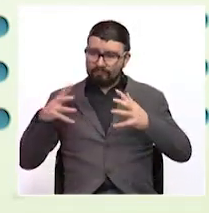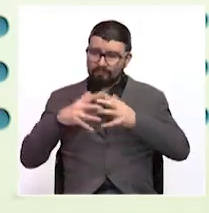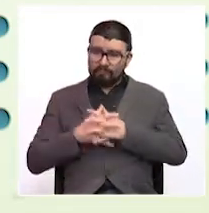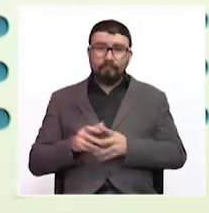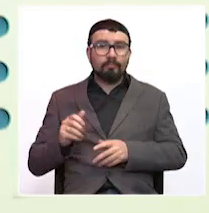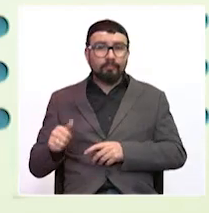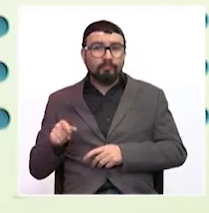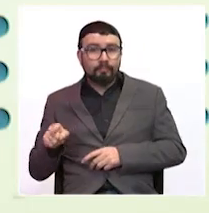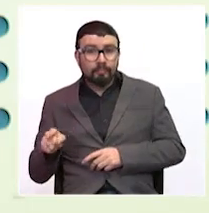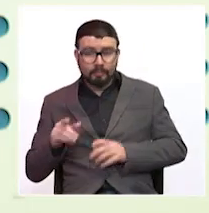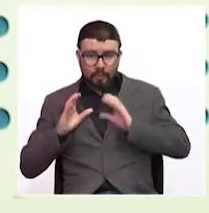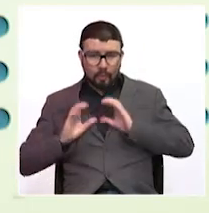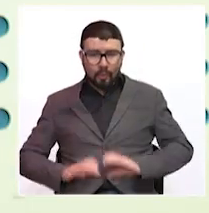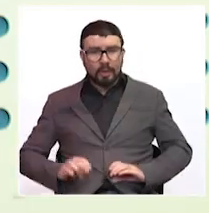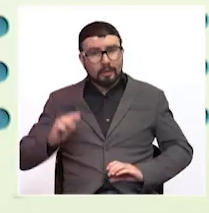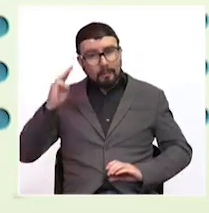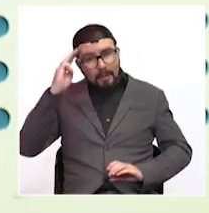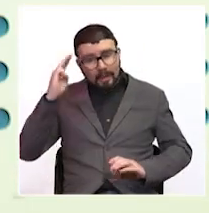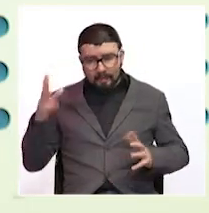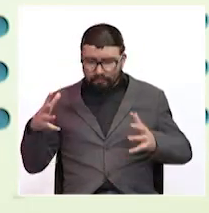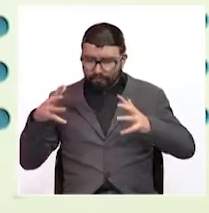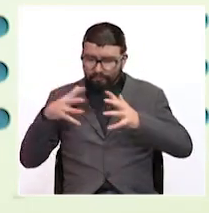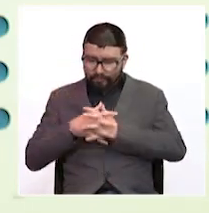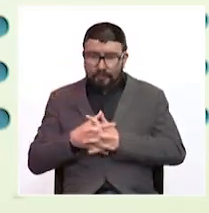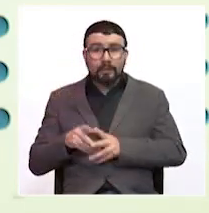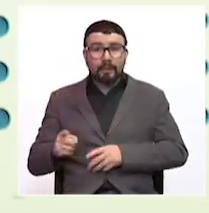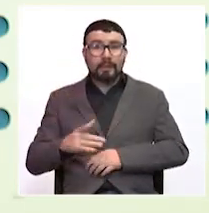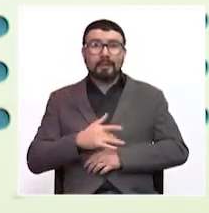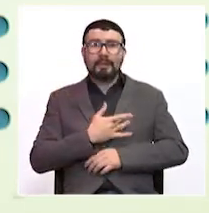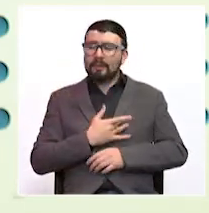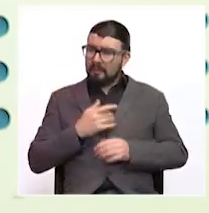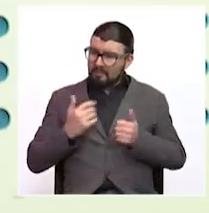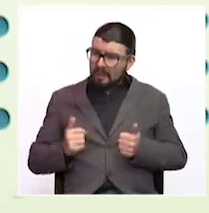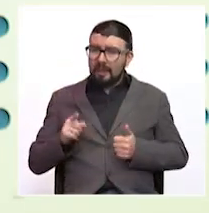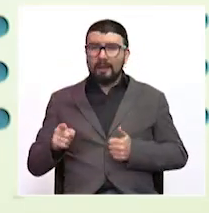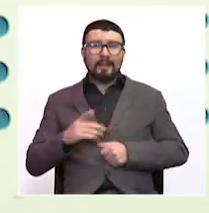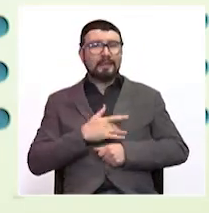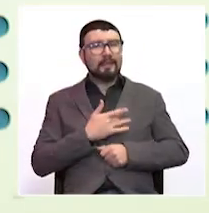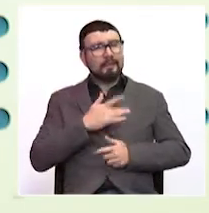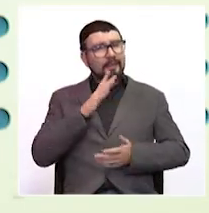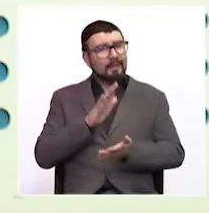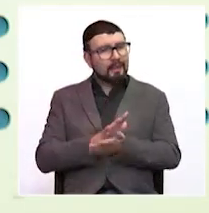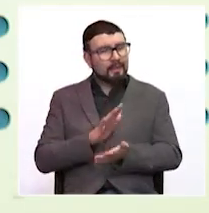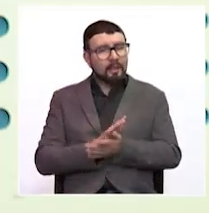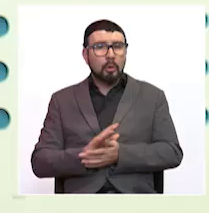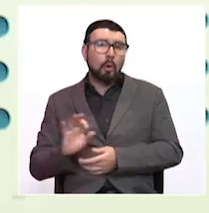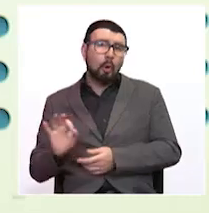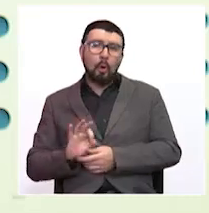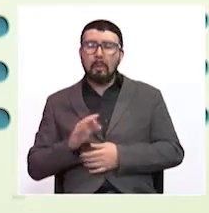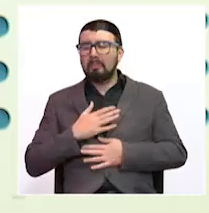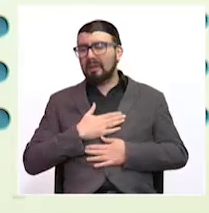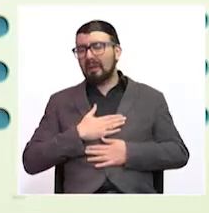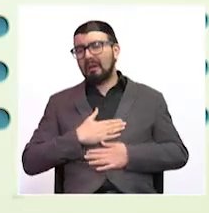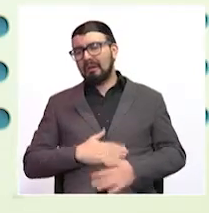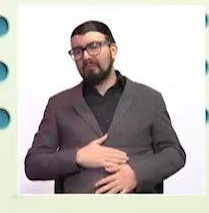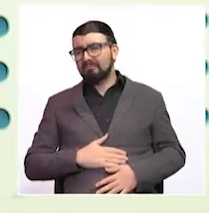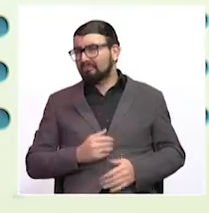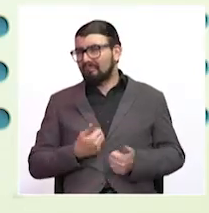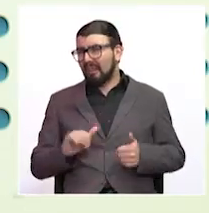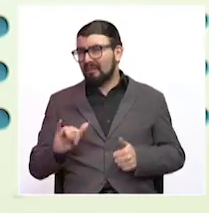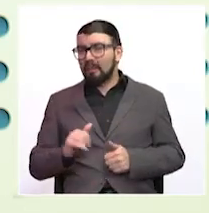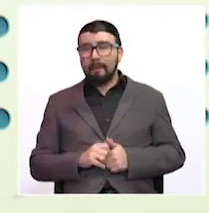su cuerpo y eso hace que la persona se sienta bien tranquila o simplemente serena cómo se logra